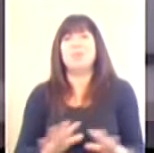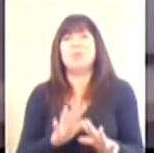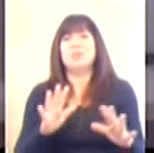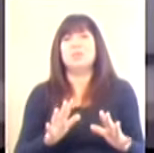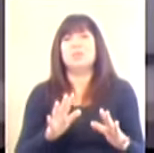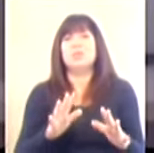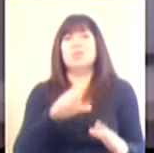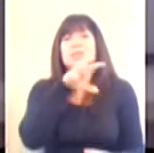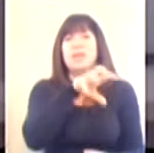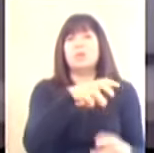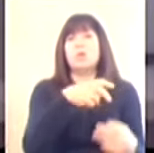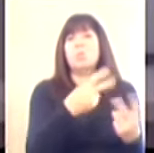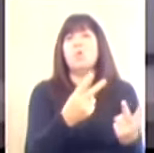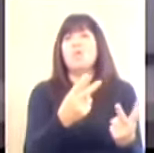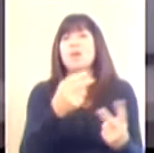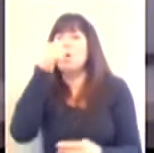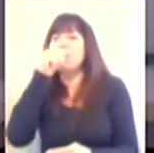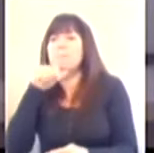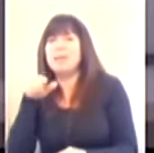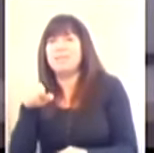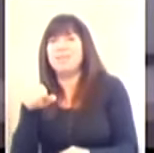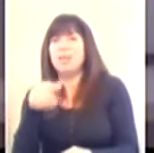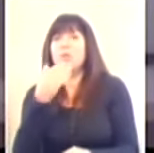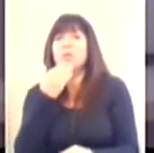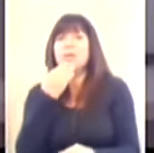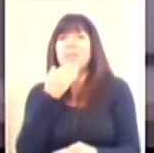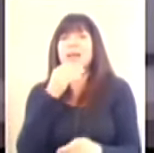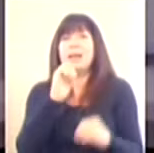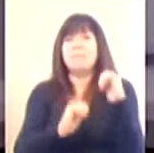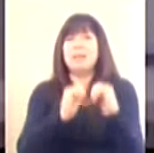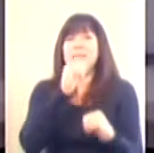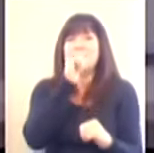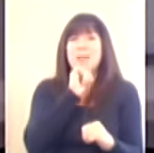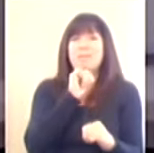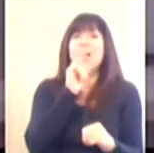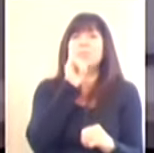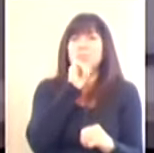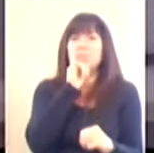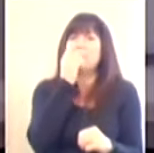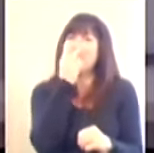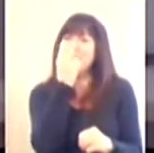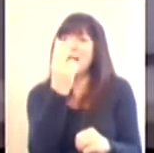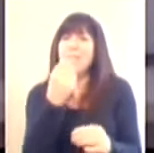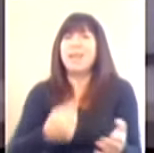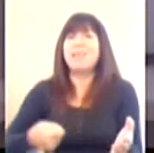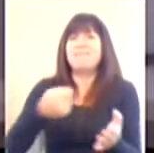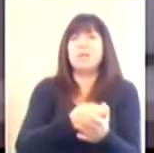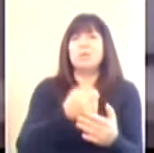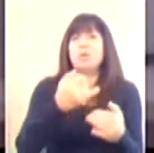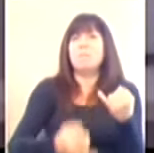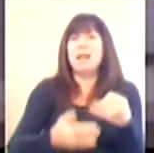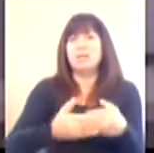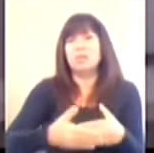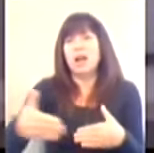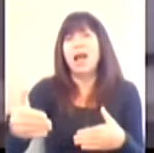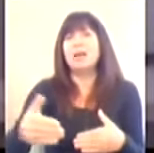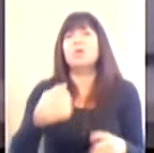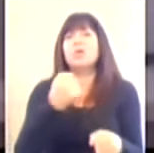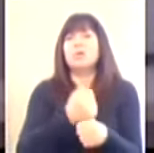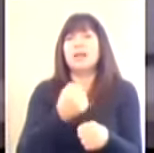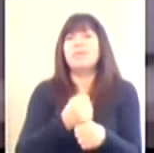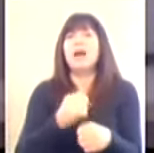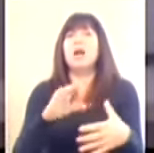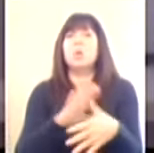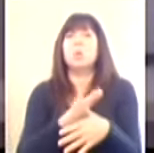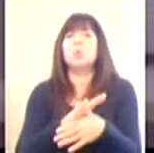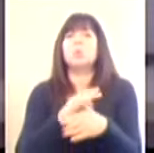privado tiene la mirada a largo plazo de inversión y vemos que el sector público y cómo podemos trabajar juntos en seguir